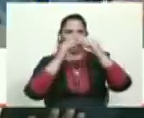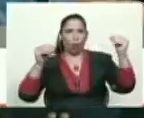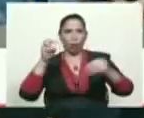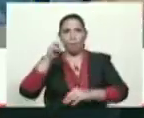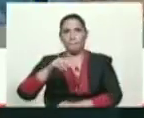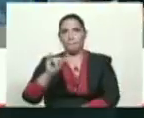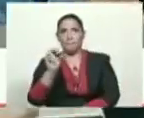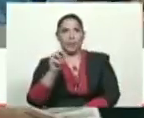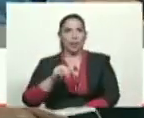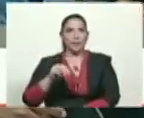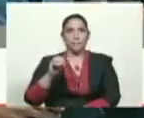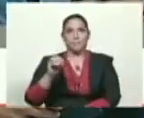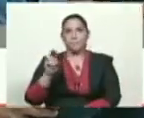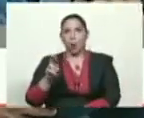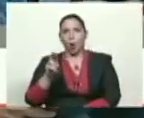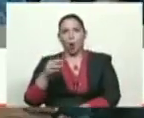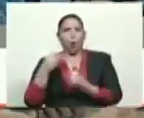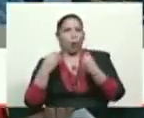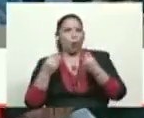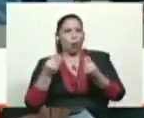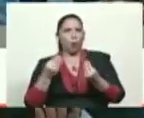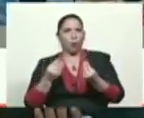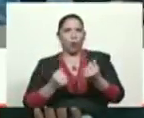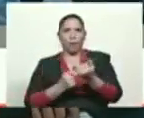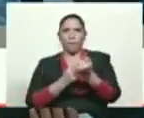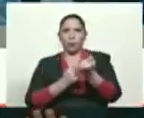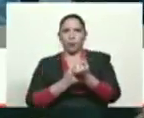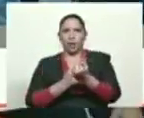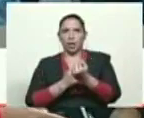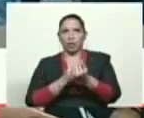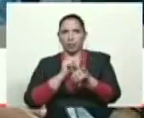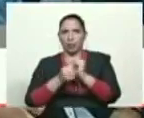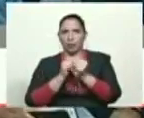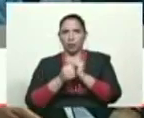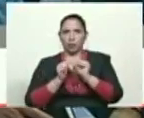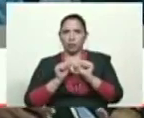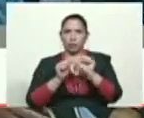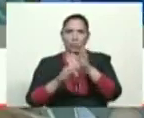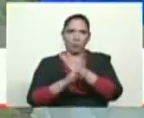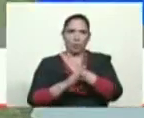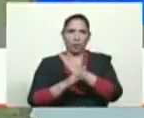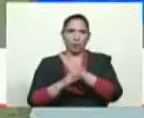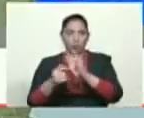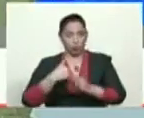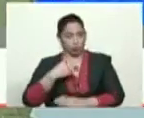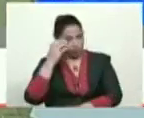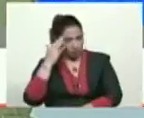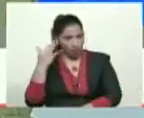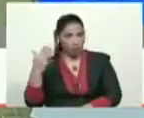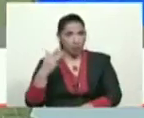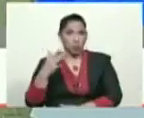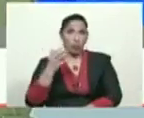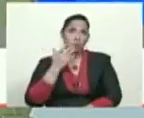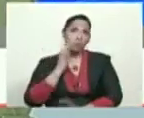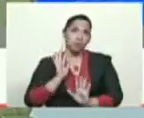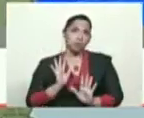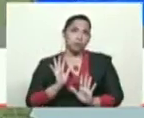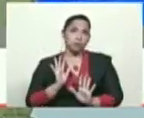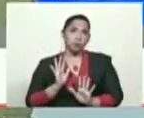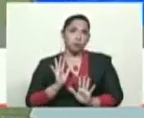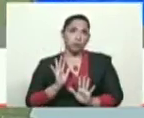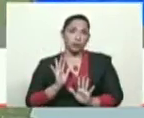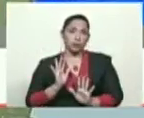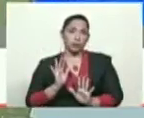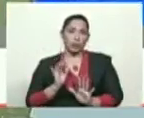pero cómo está eso para apoyar el deporte permanente yo me imagino por ejemplo rines de